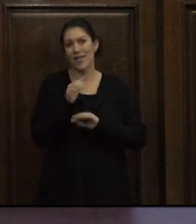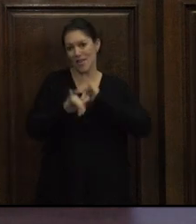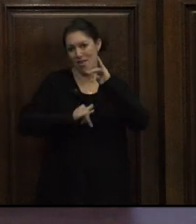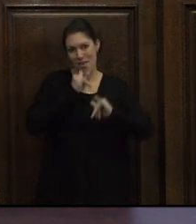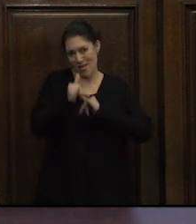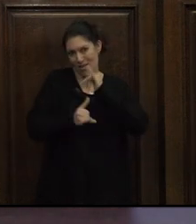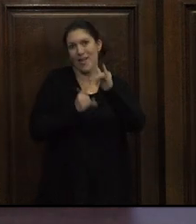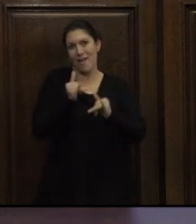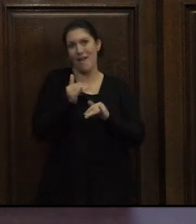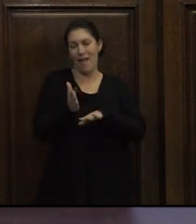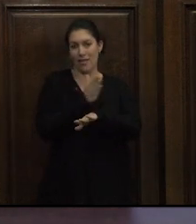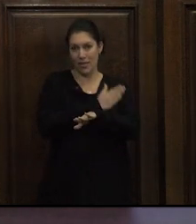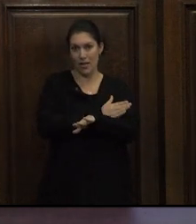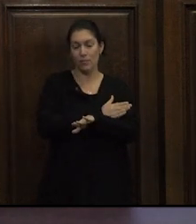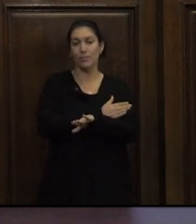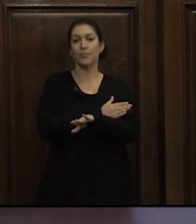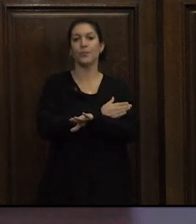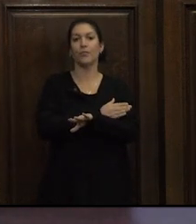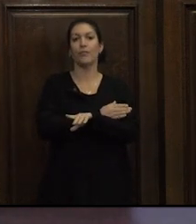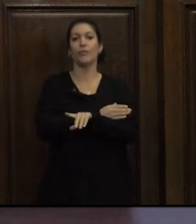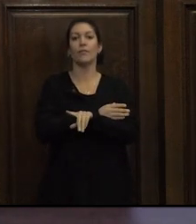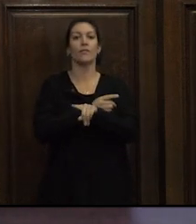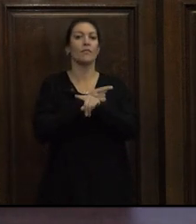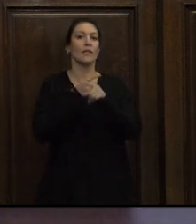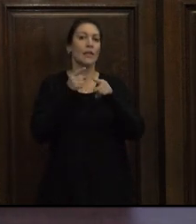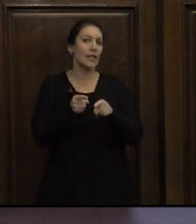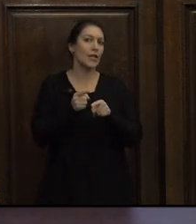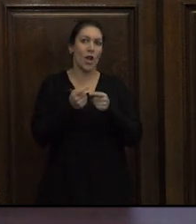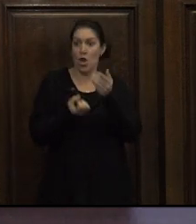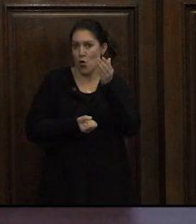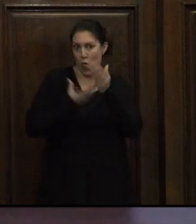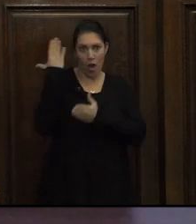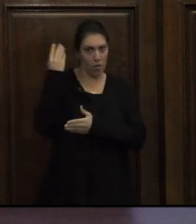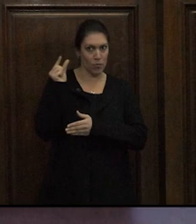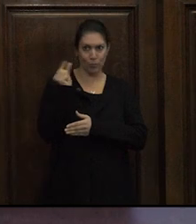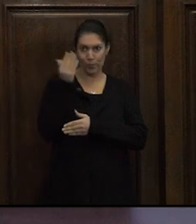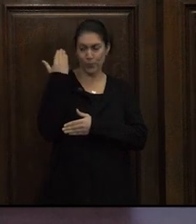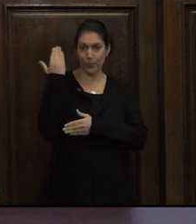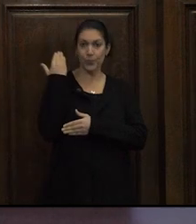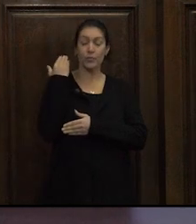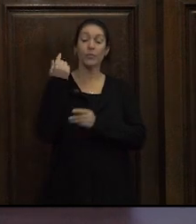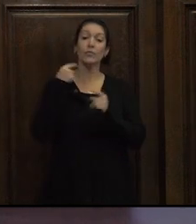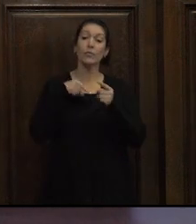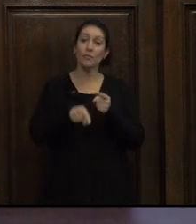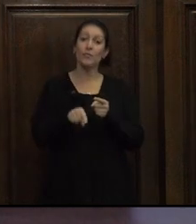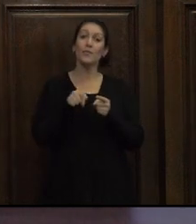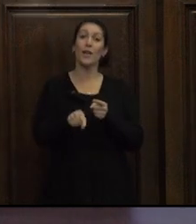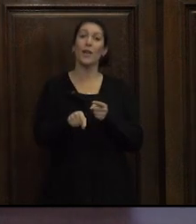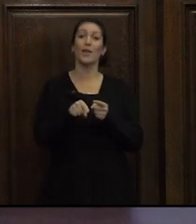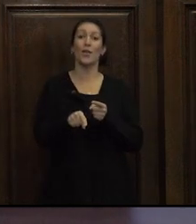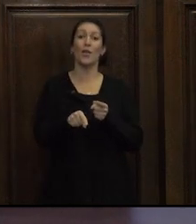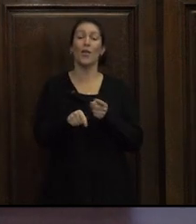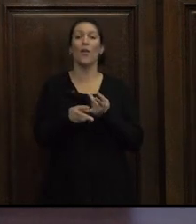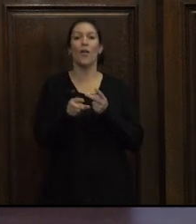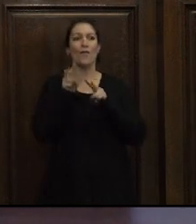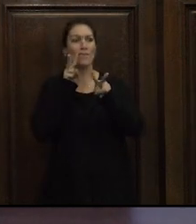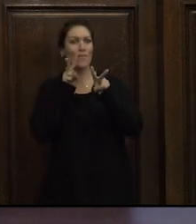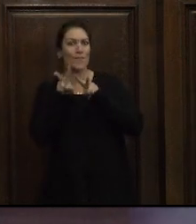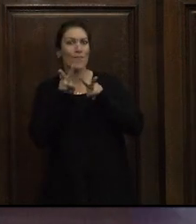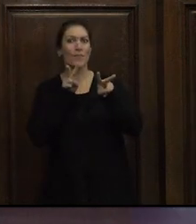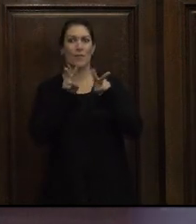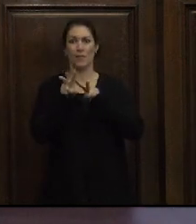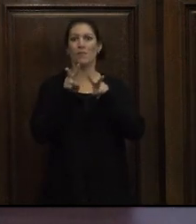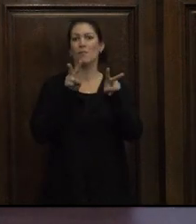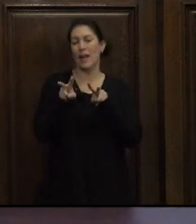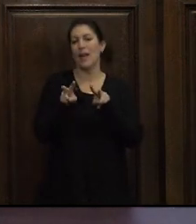fenómeno en lo que yo me basé en la presentación es muy, muy reciente, pero que ya hay indicios. Podemos hacer una